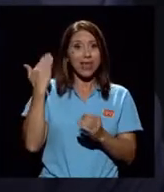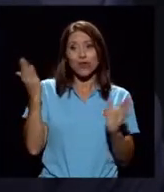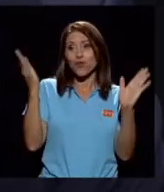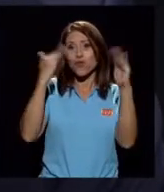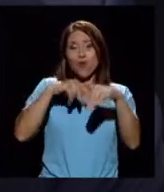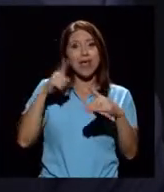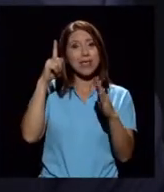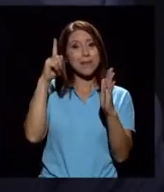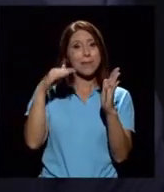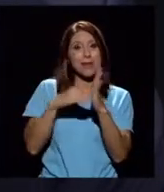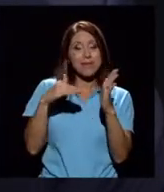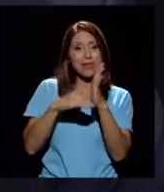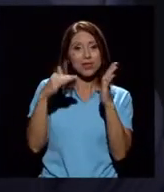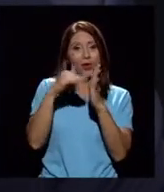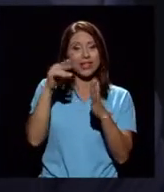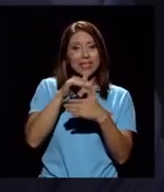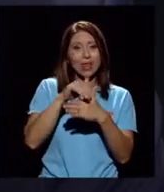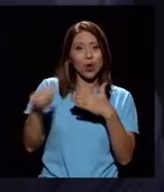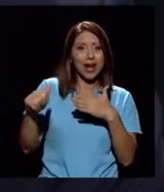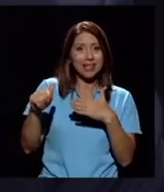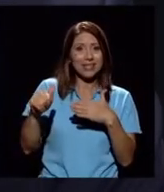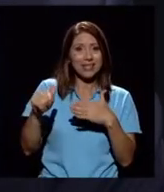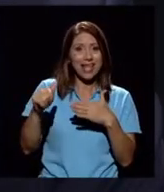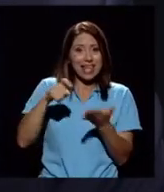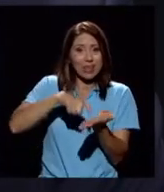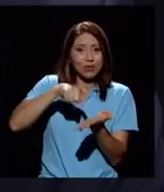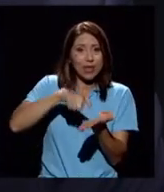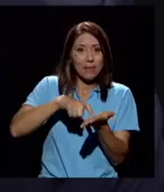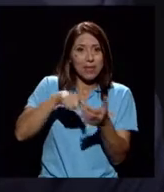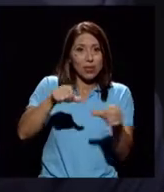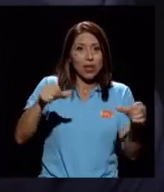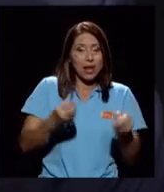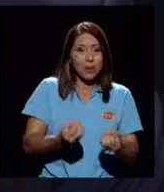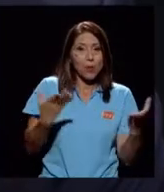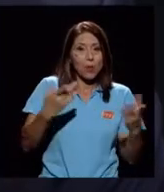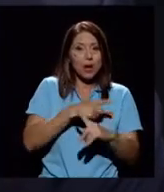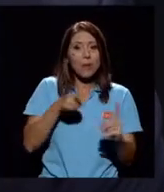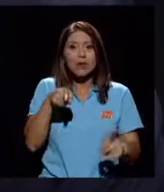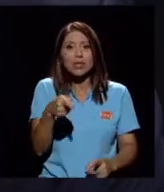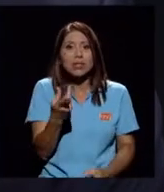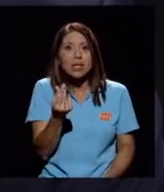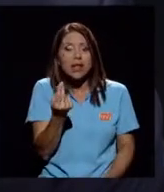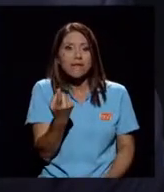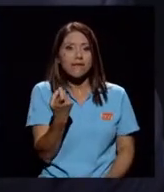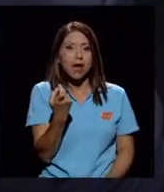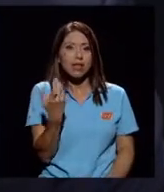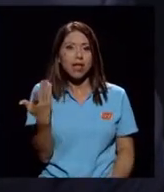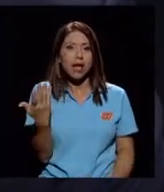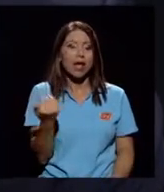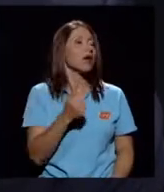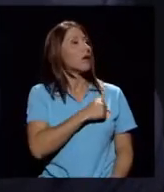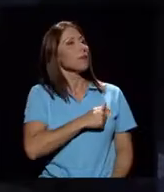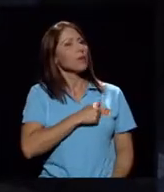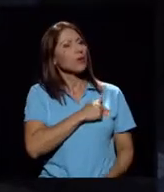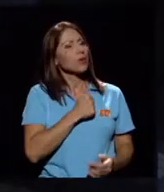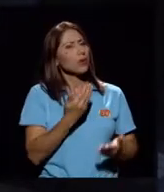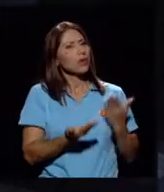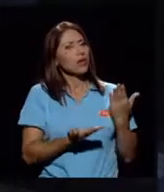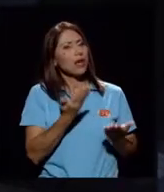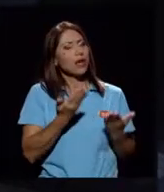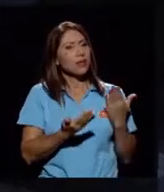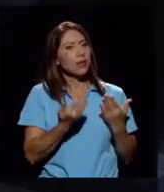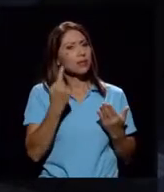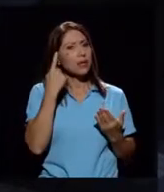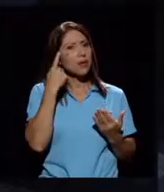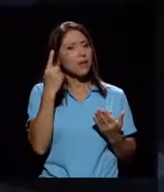endeudamiento del sector público bueno y esos mil millones de dólares hacían falta y lo que hicimos me parece pero ni tal vez un poco